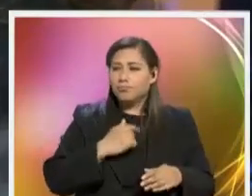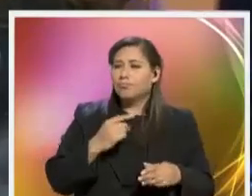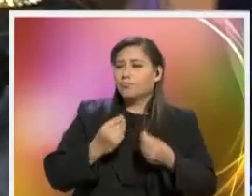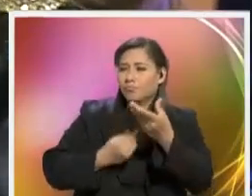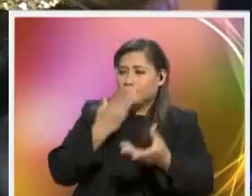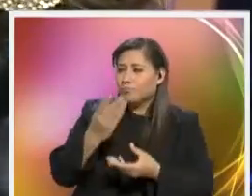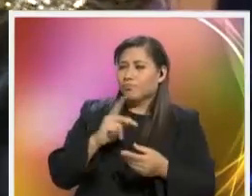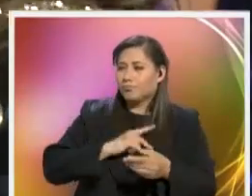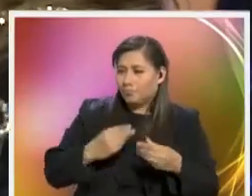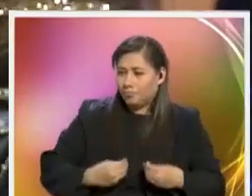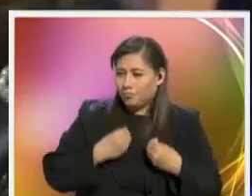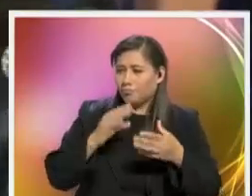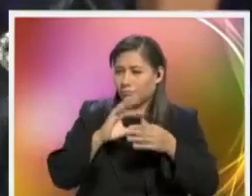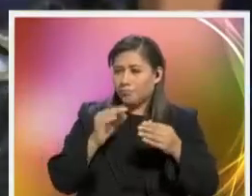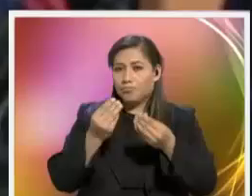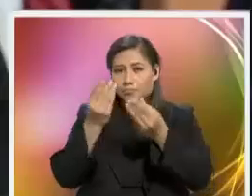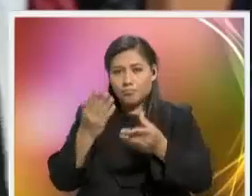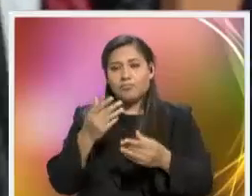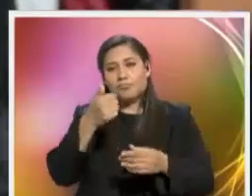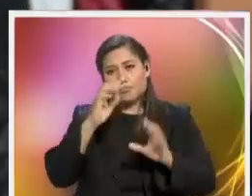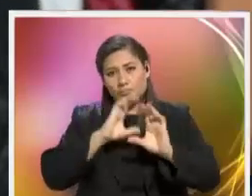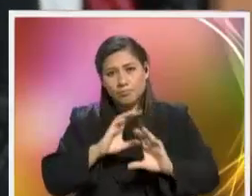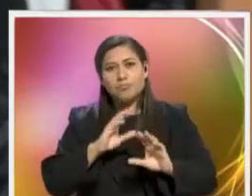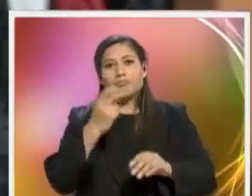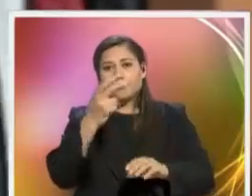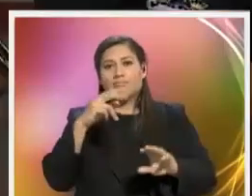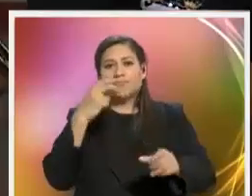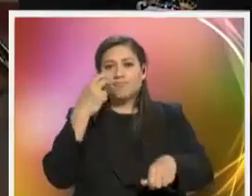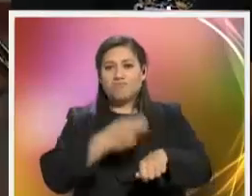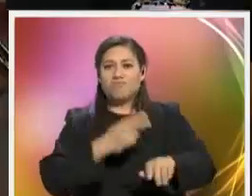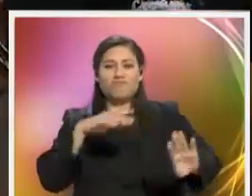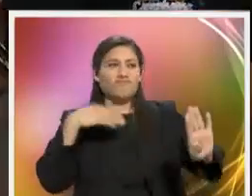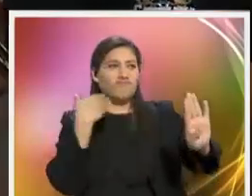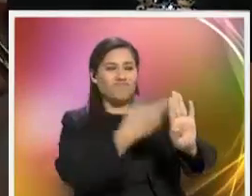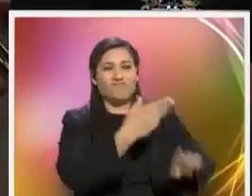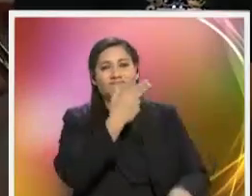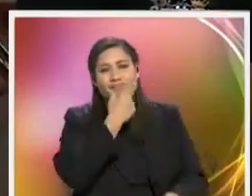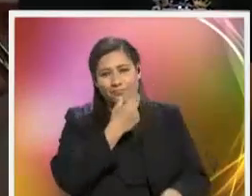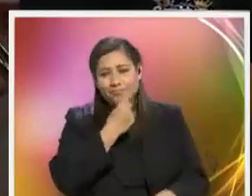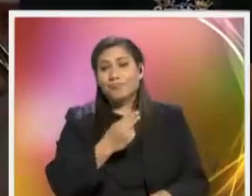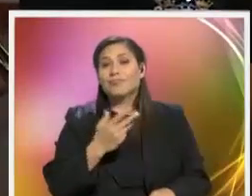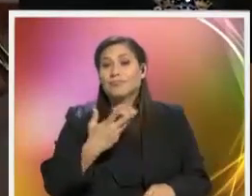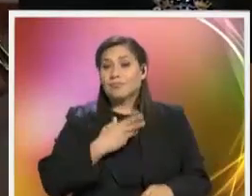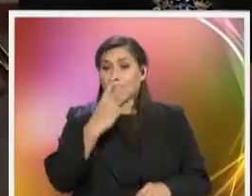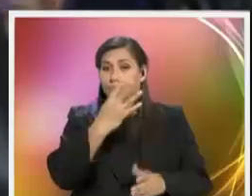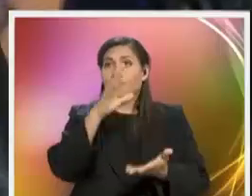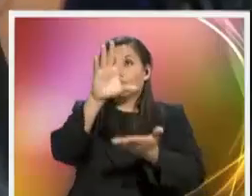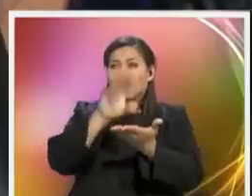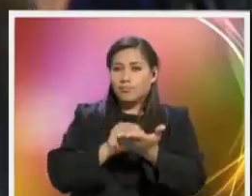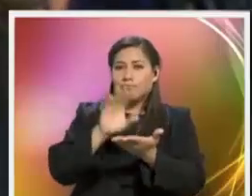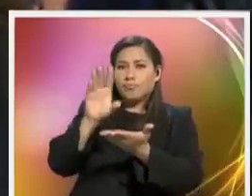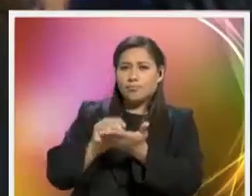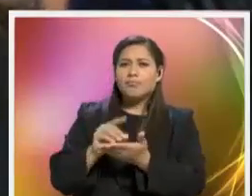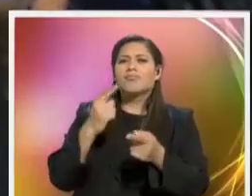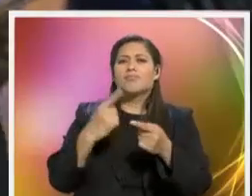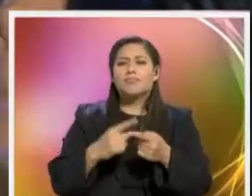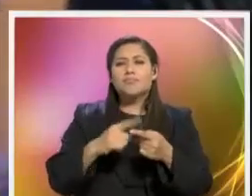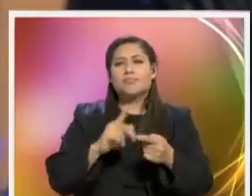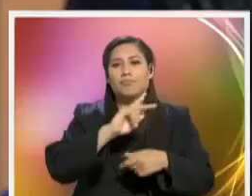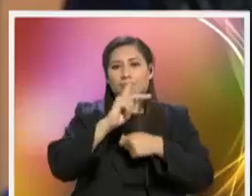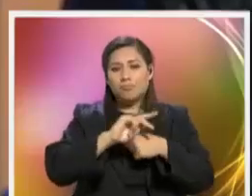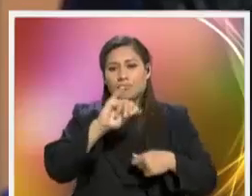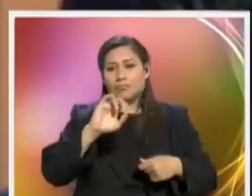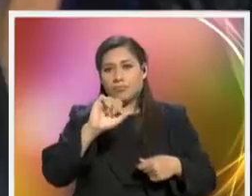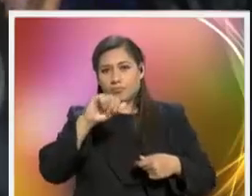de mis experiencias, Sí. vivencias. Por eso, pues, es duro contra ellos. Lástima, Margarita. Y hay 4 covers de los grandes compositores de nuestro país,